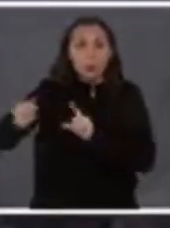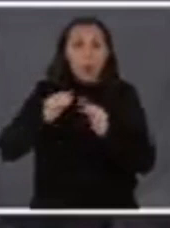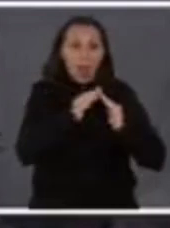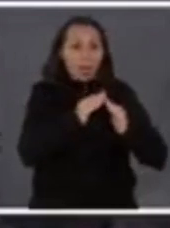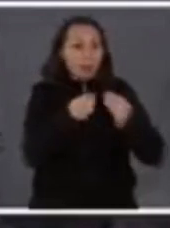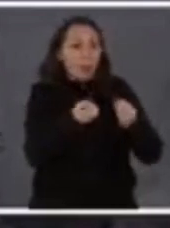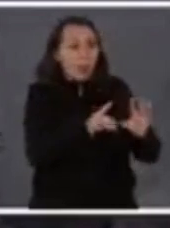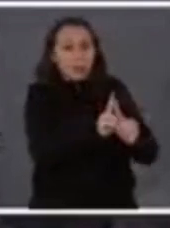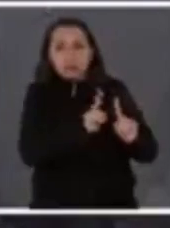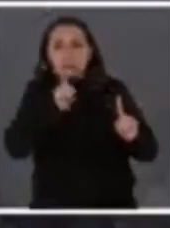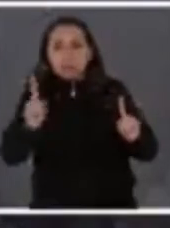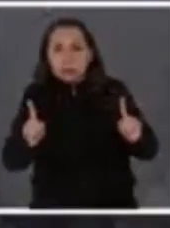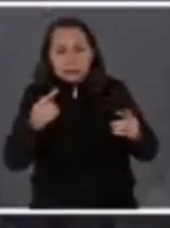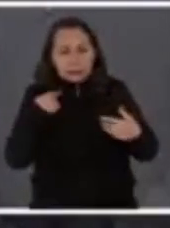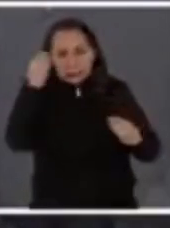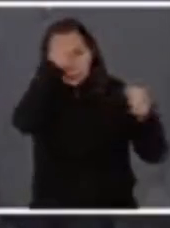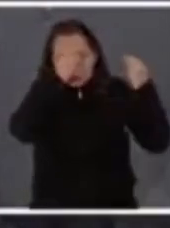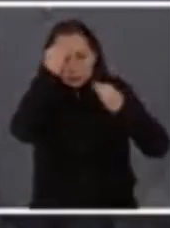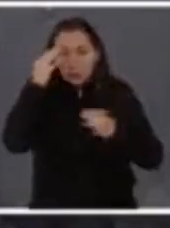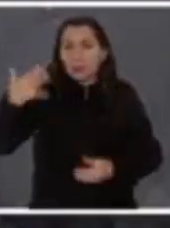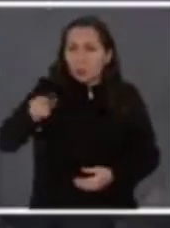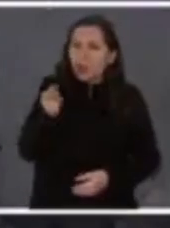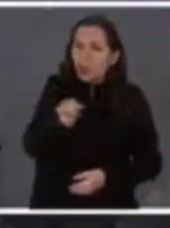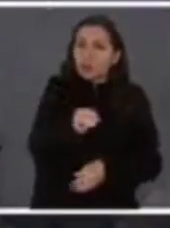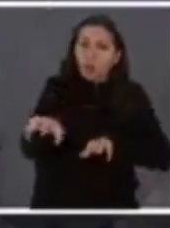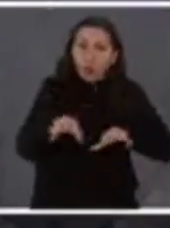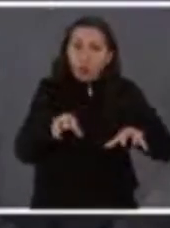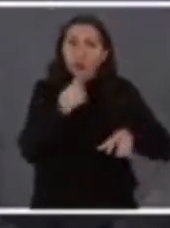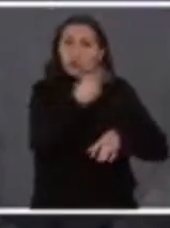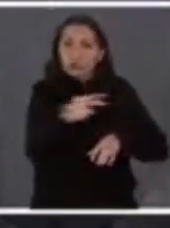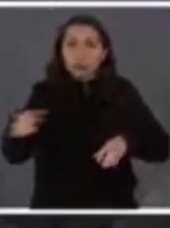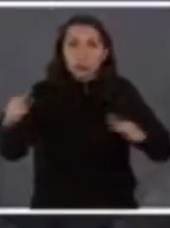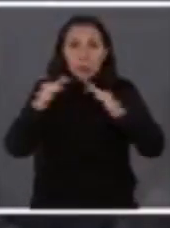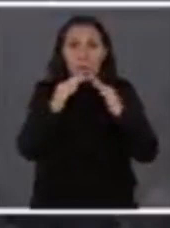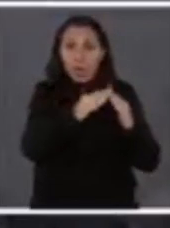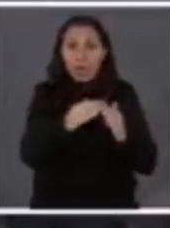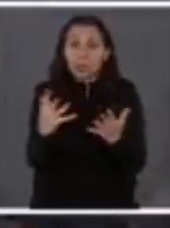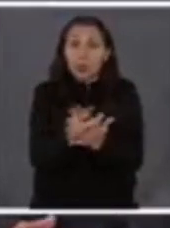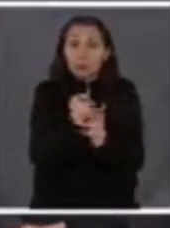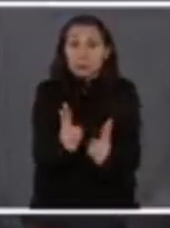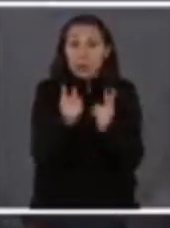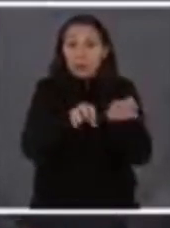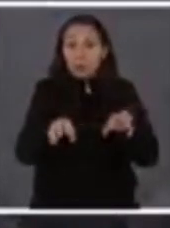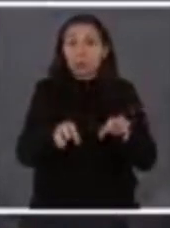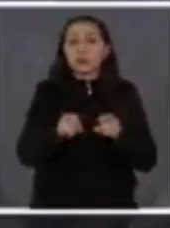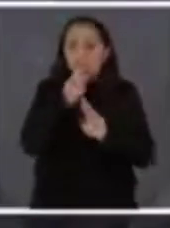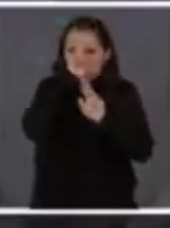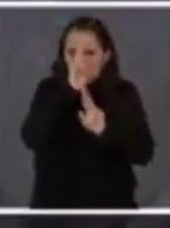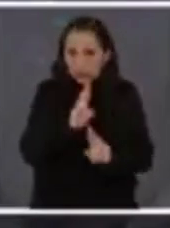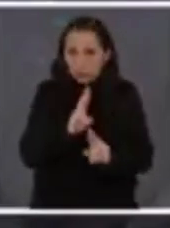sus casas, es importante que sepan que las cosas que tienen en sus casas, lo que lograron rescatar, se les va a